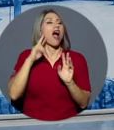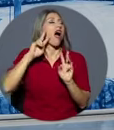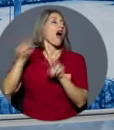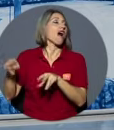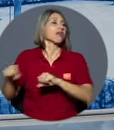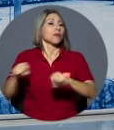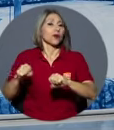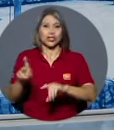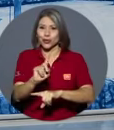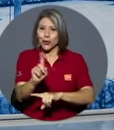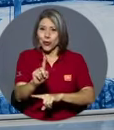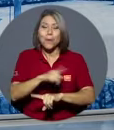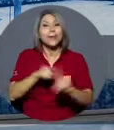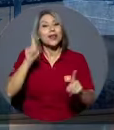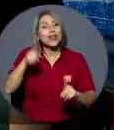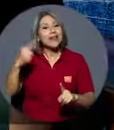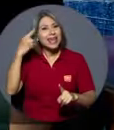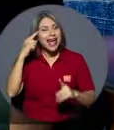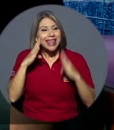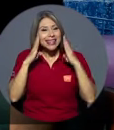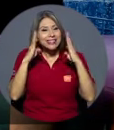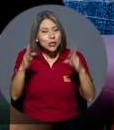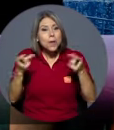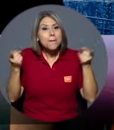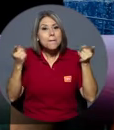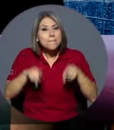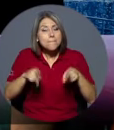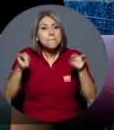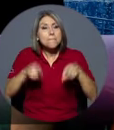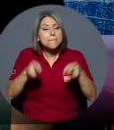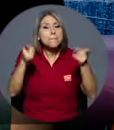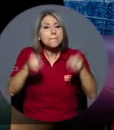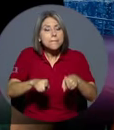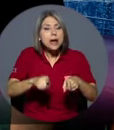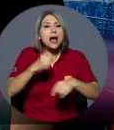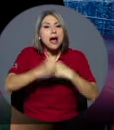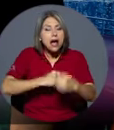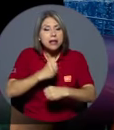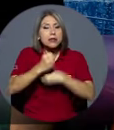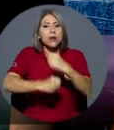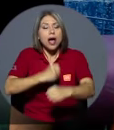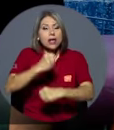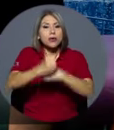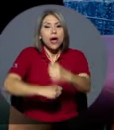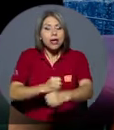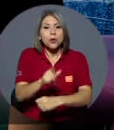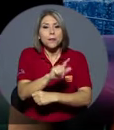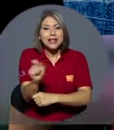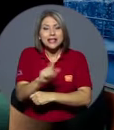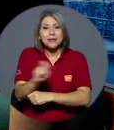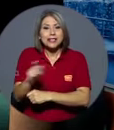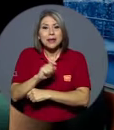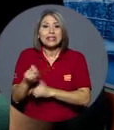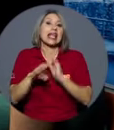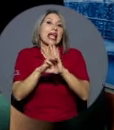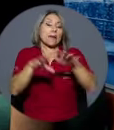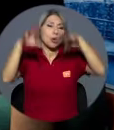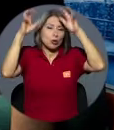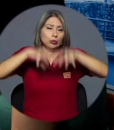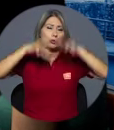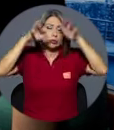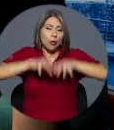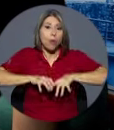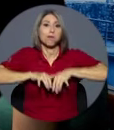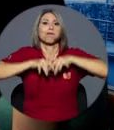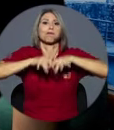eventos que recurren año a año, inclusive mes a mes, es en los que las comunidades deberían ser más activas y tener una mejor